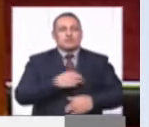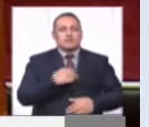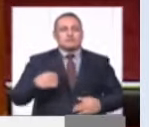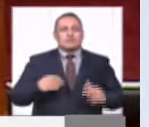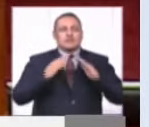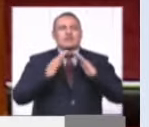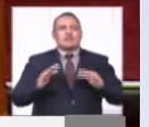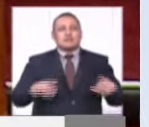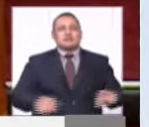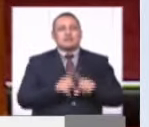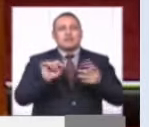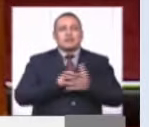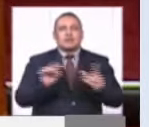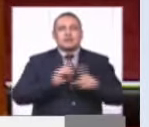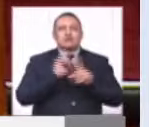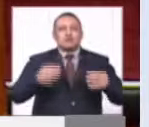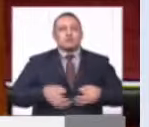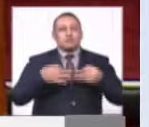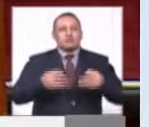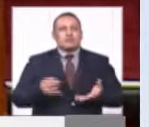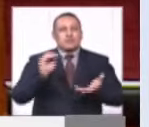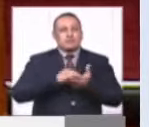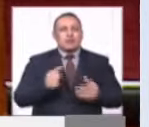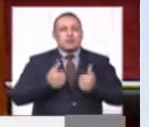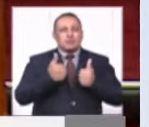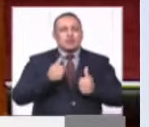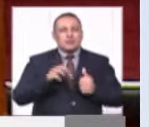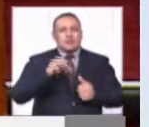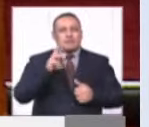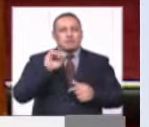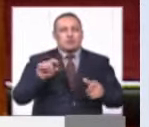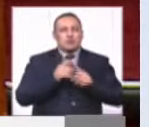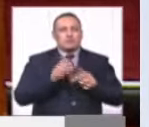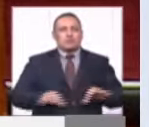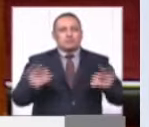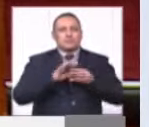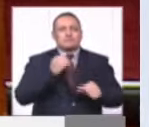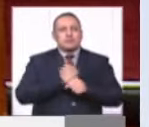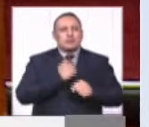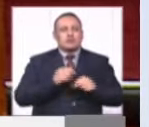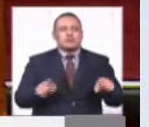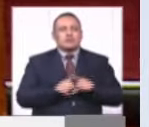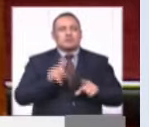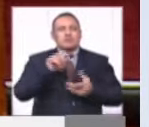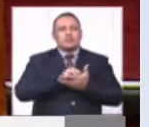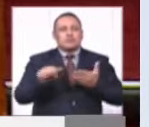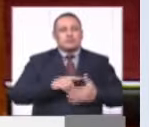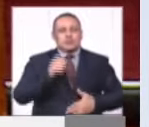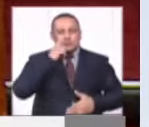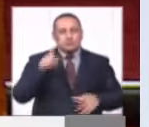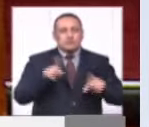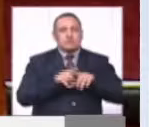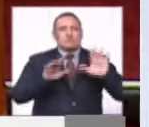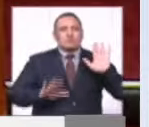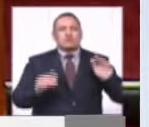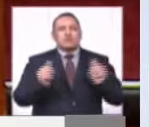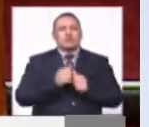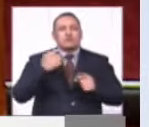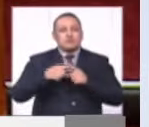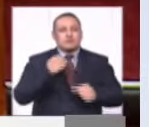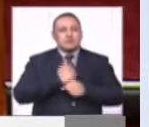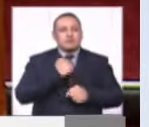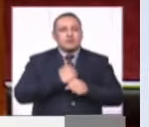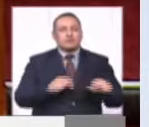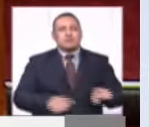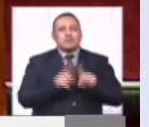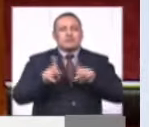de Vivienda que no se postergue más la buena pro de esta importante obra y que en el mes de junio, como se han comprometido los funcionarios de